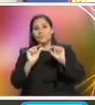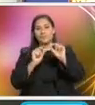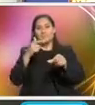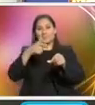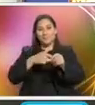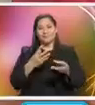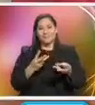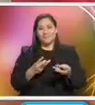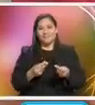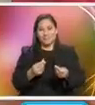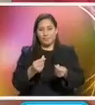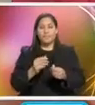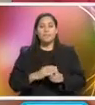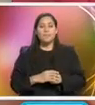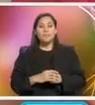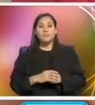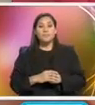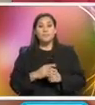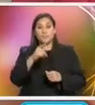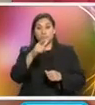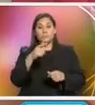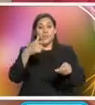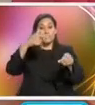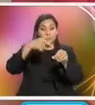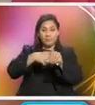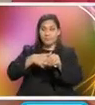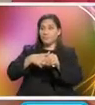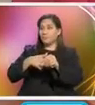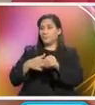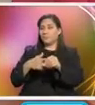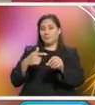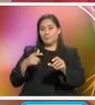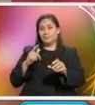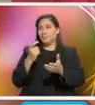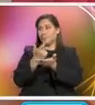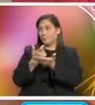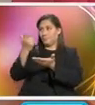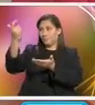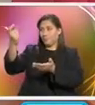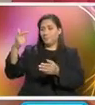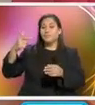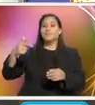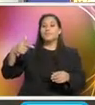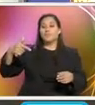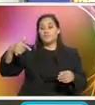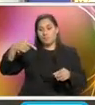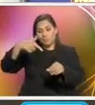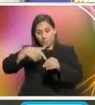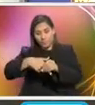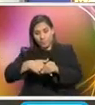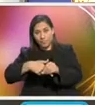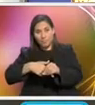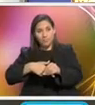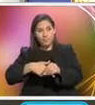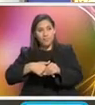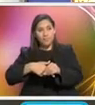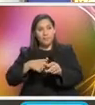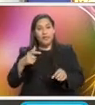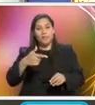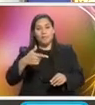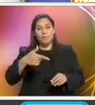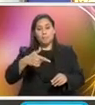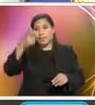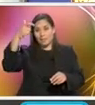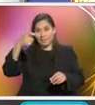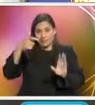la gasolina. Cuando cargas gasolina, por ejemplo, no solo cuando reviente la pistola que suene clic,